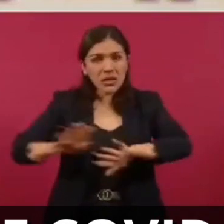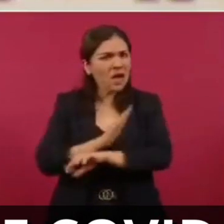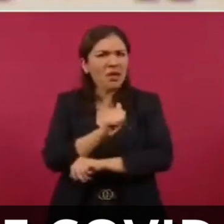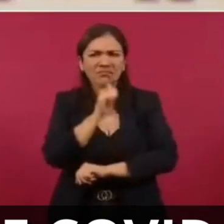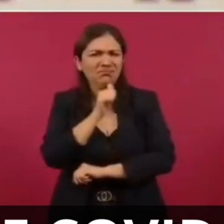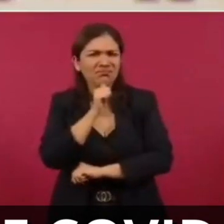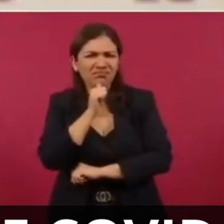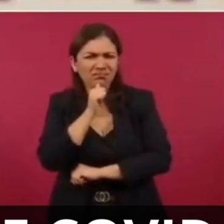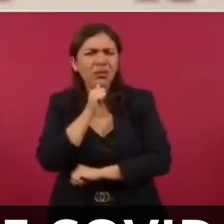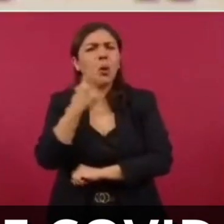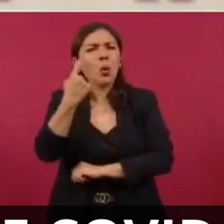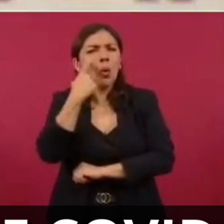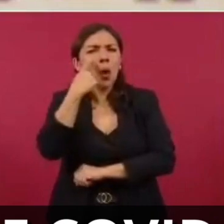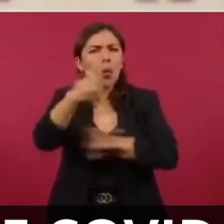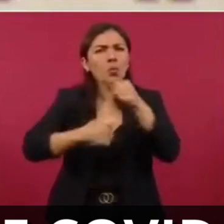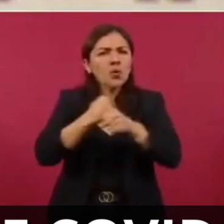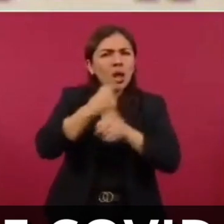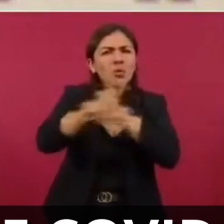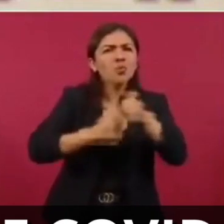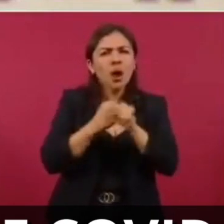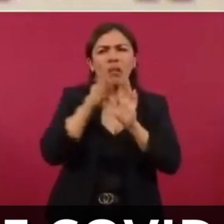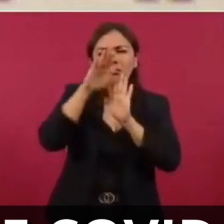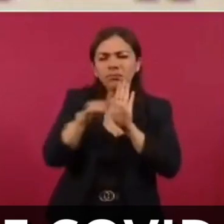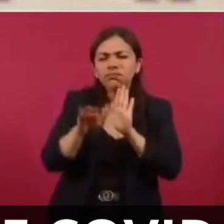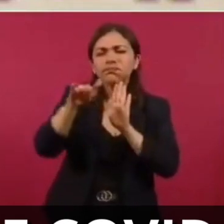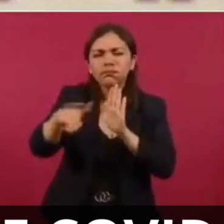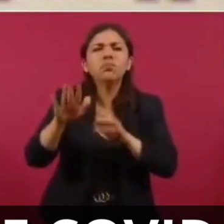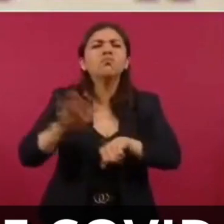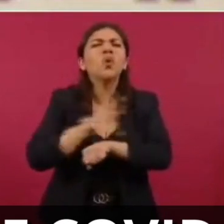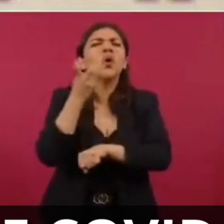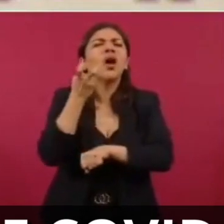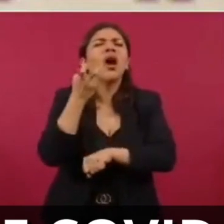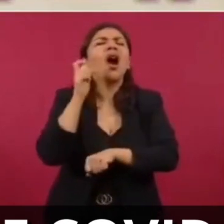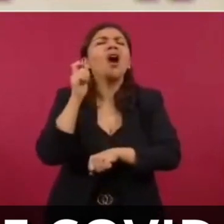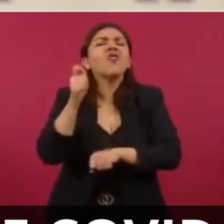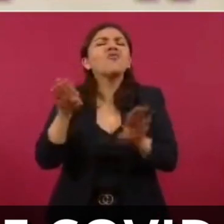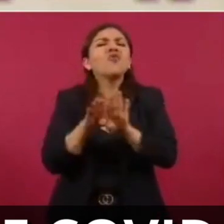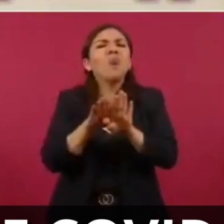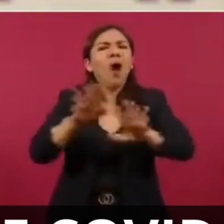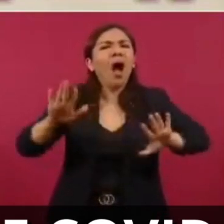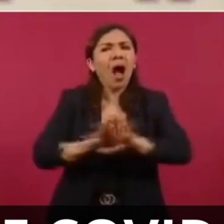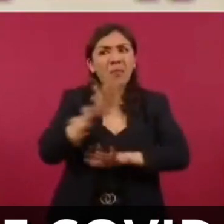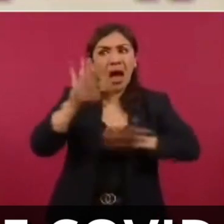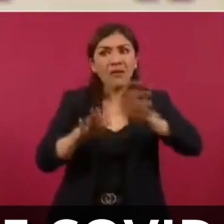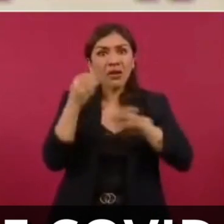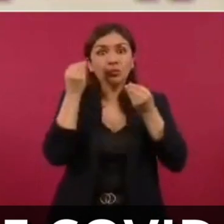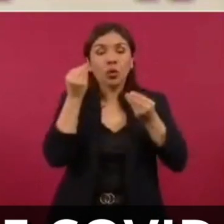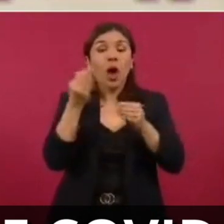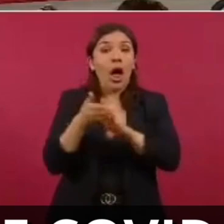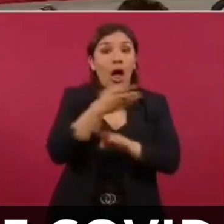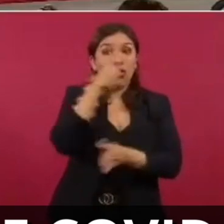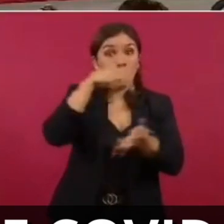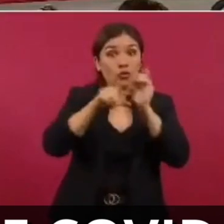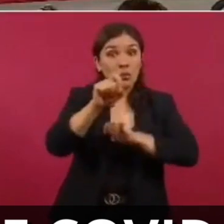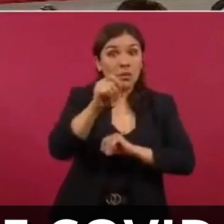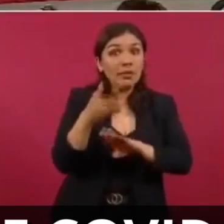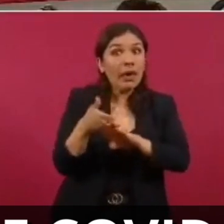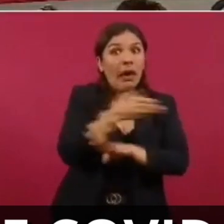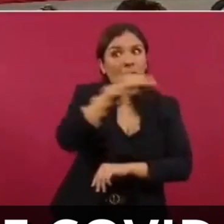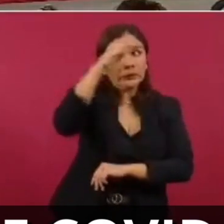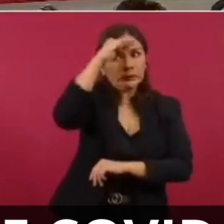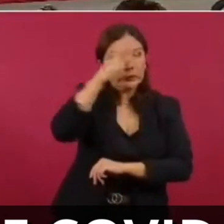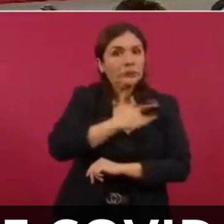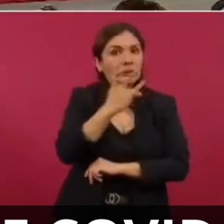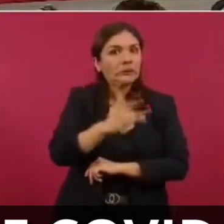fluctuaciones entre años tienen que ver con eso. Como se ve, en 2020 se tuvo una previsión anticipada que